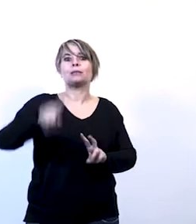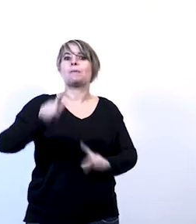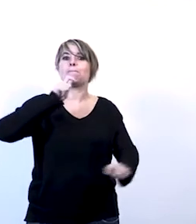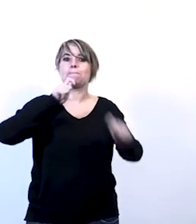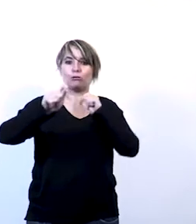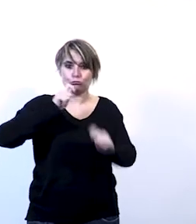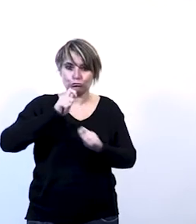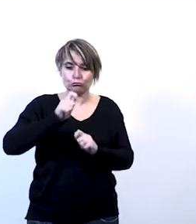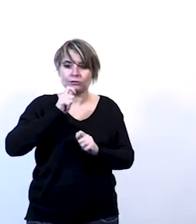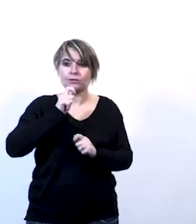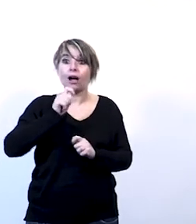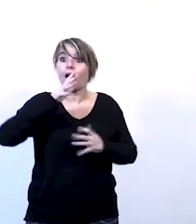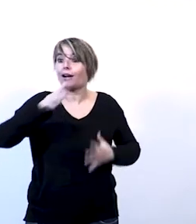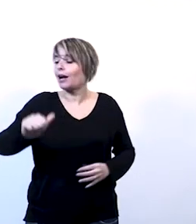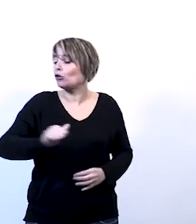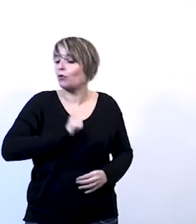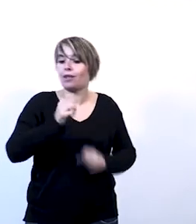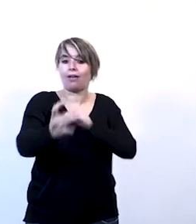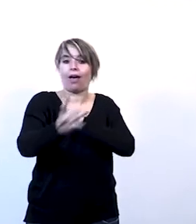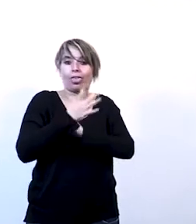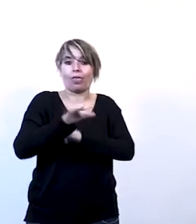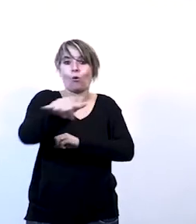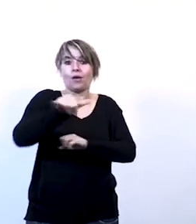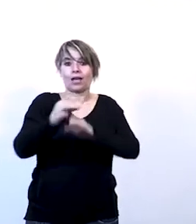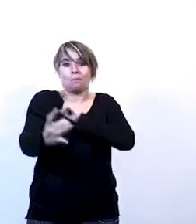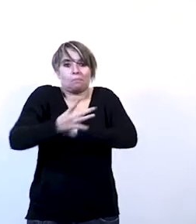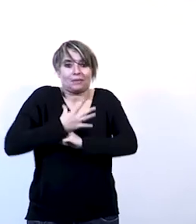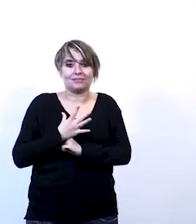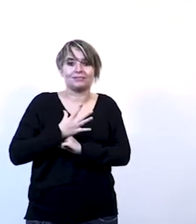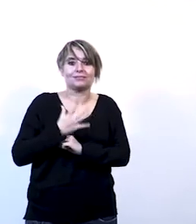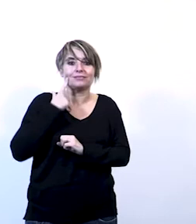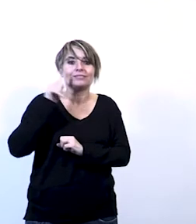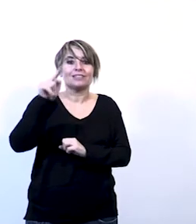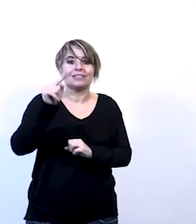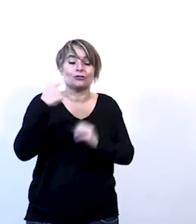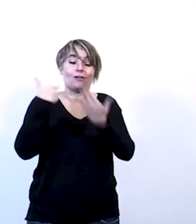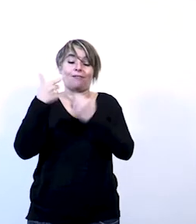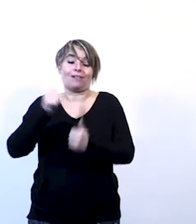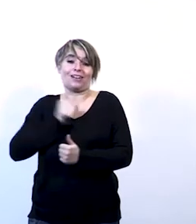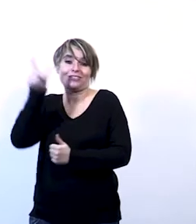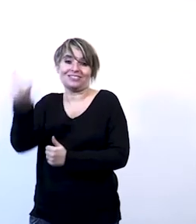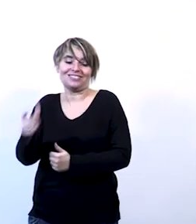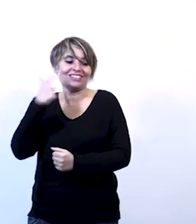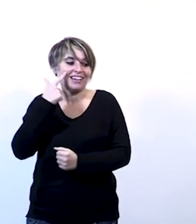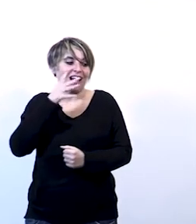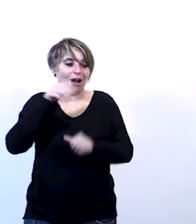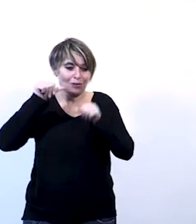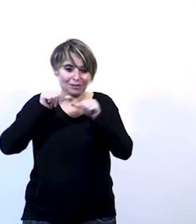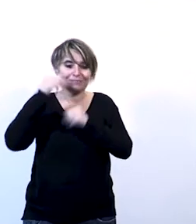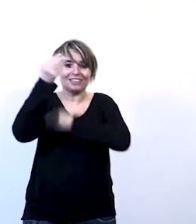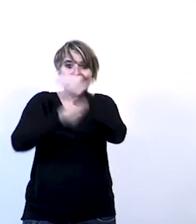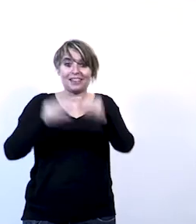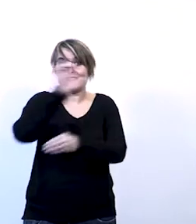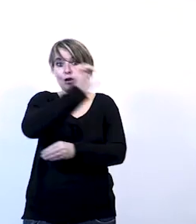periodista. Y ha sido casualidad que me ha llegado el WhatsApp de ella mientras hablaba contigo y de lo que tenemos que hacer